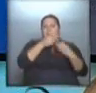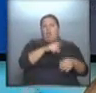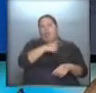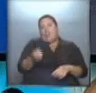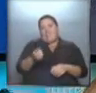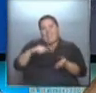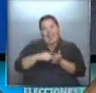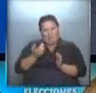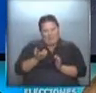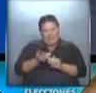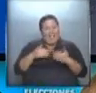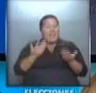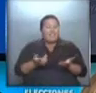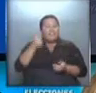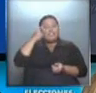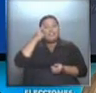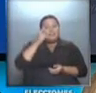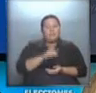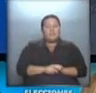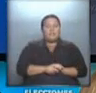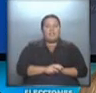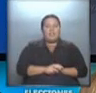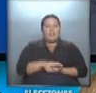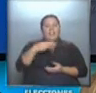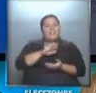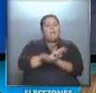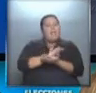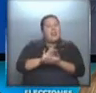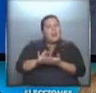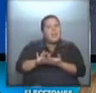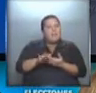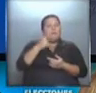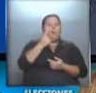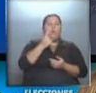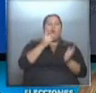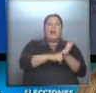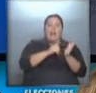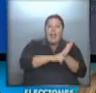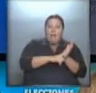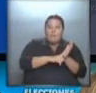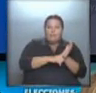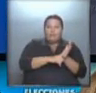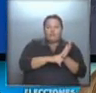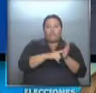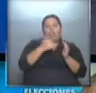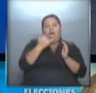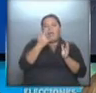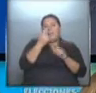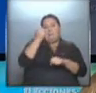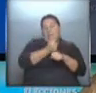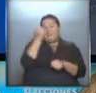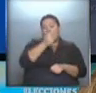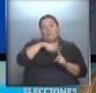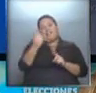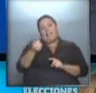eficacia, digamos. Entonces, me parece que ahí hay que pasar en limpio este concepto de la norma a veces está por delante de la